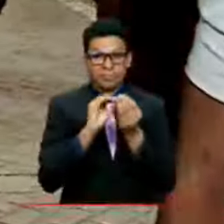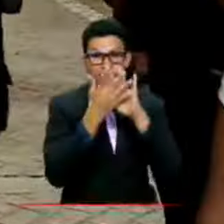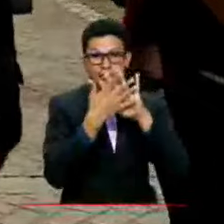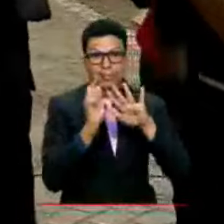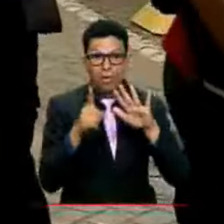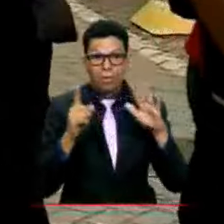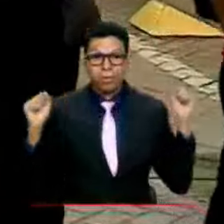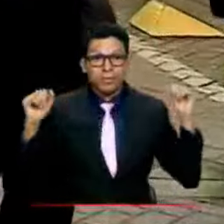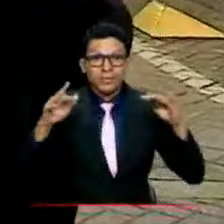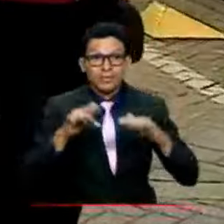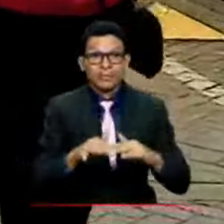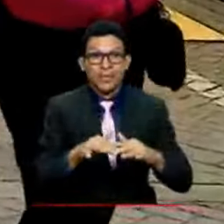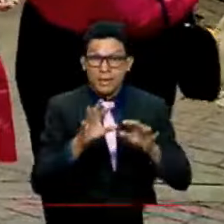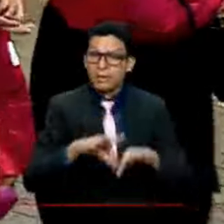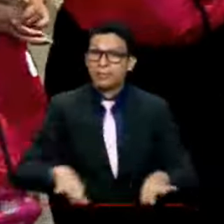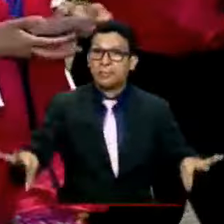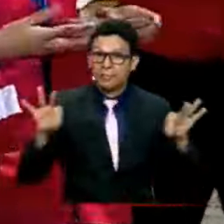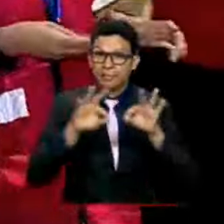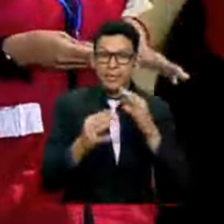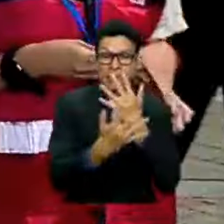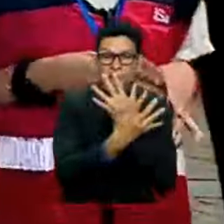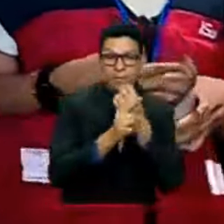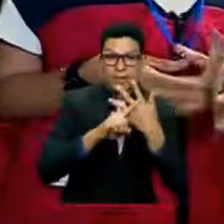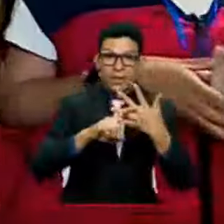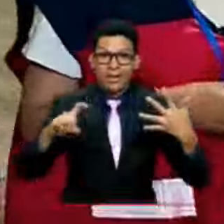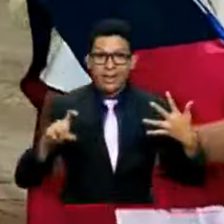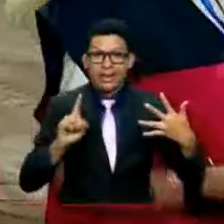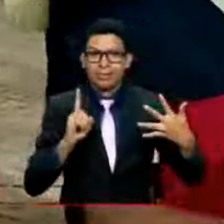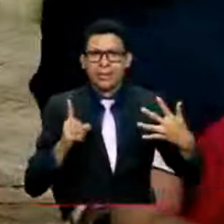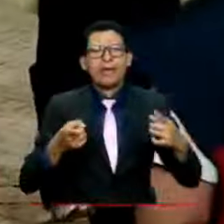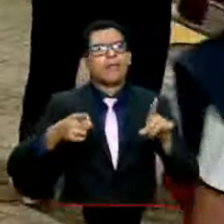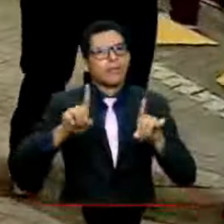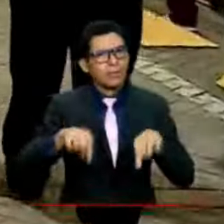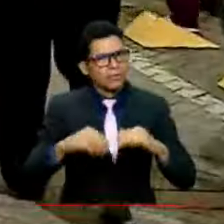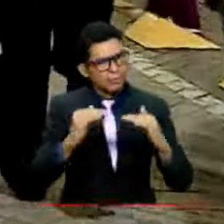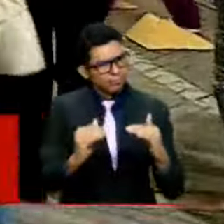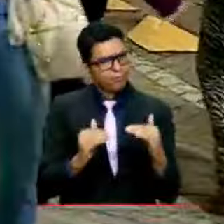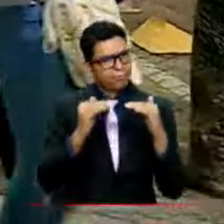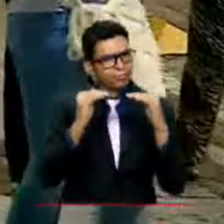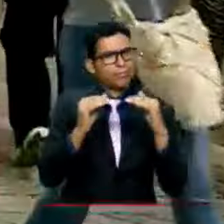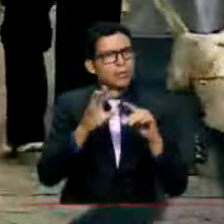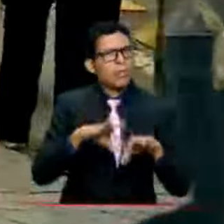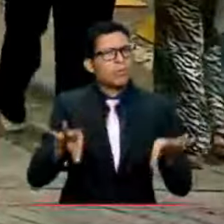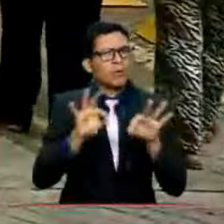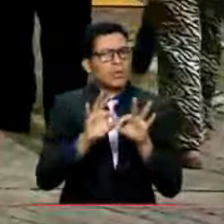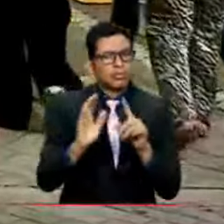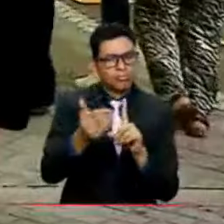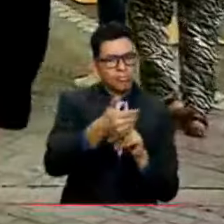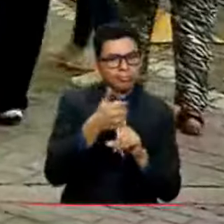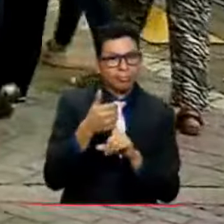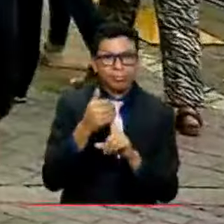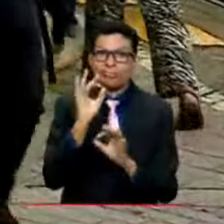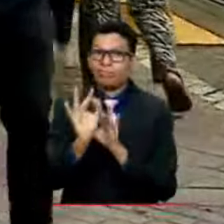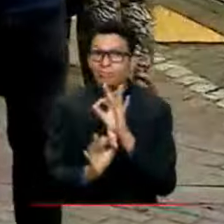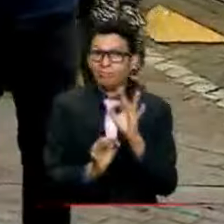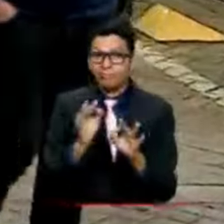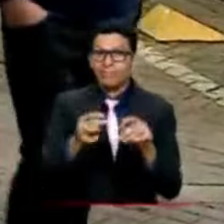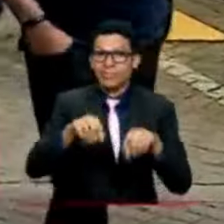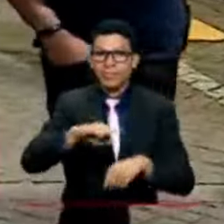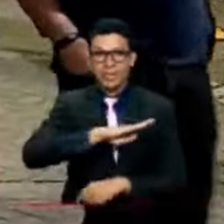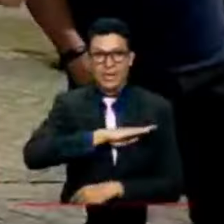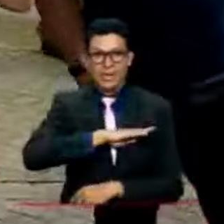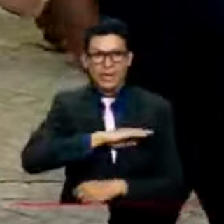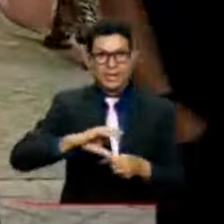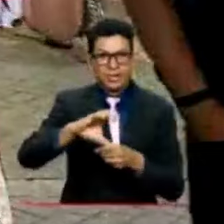en la importancia que tiene la biodiversidad y también lo relevante que es protegerla, preservarla. Pero también el alcalde